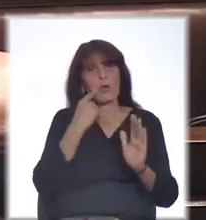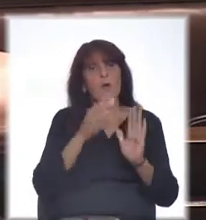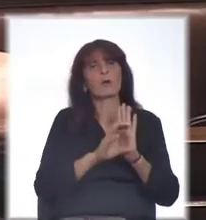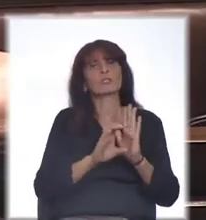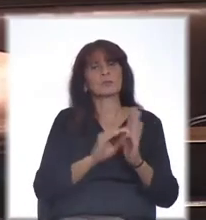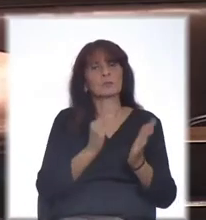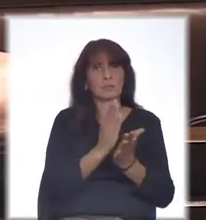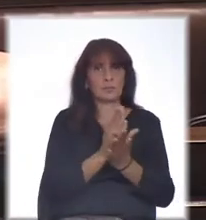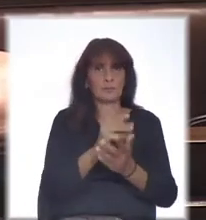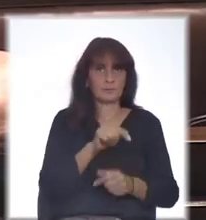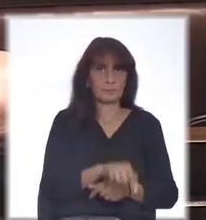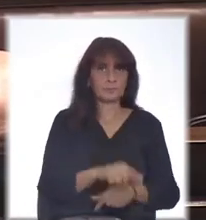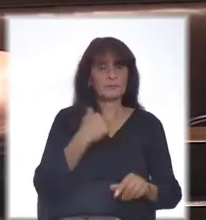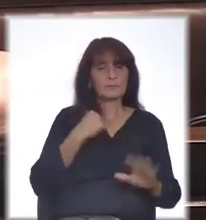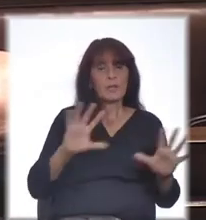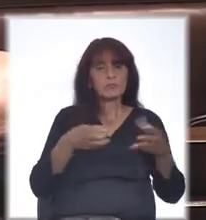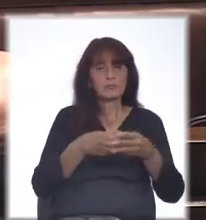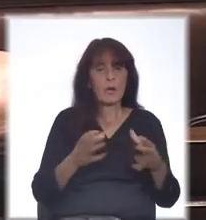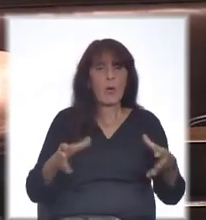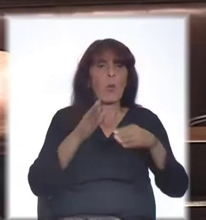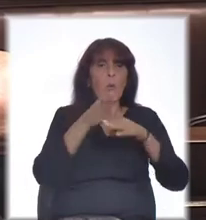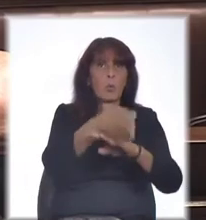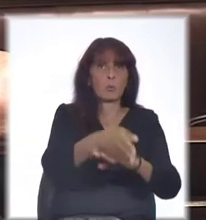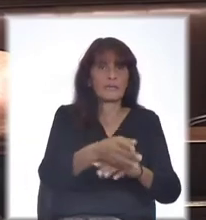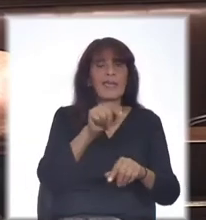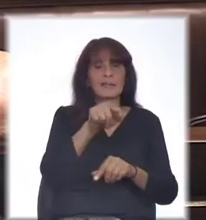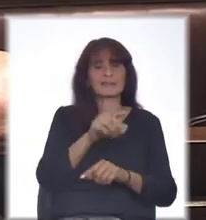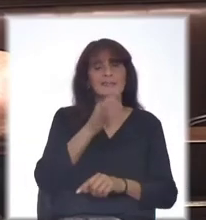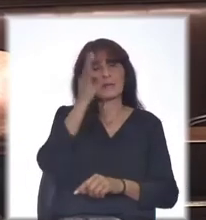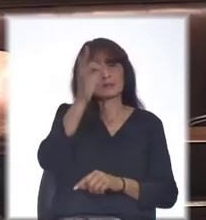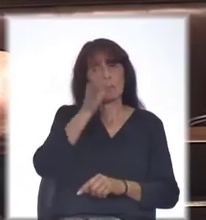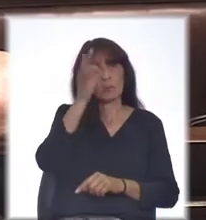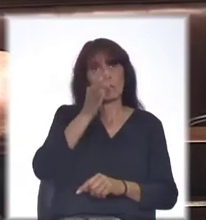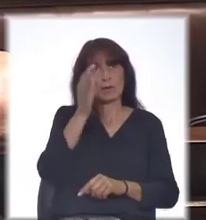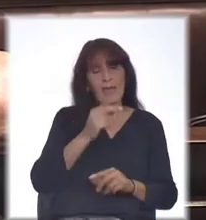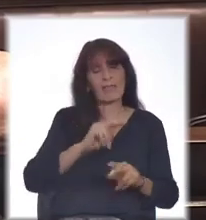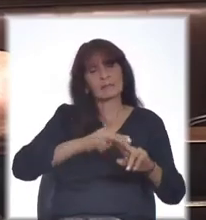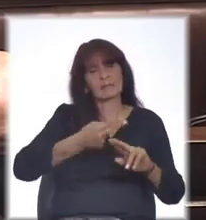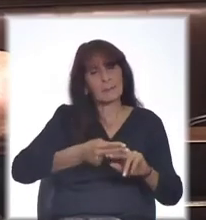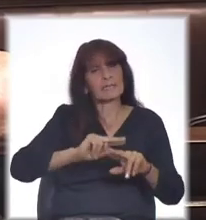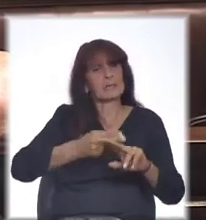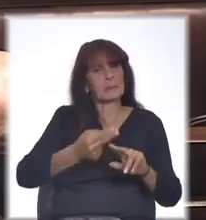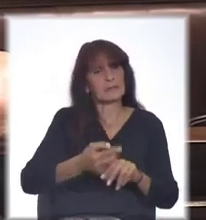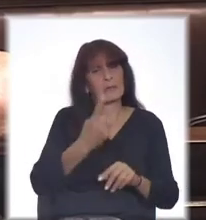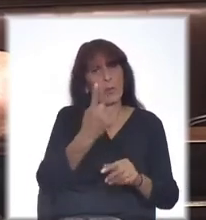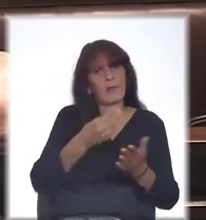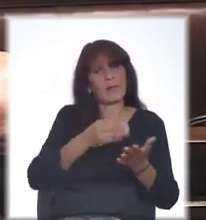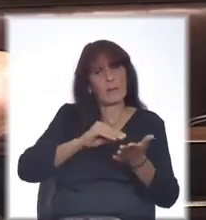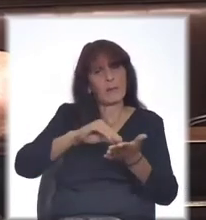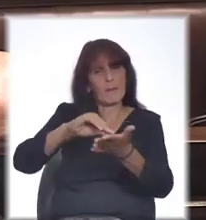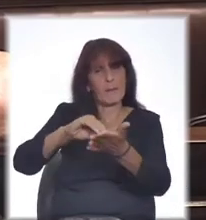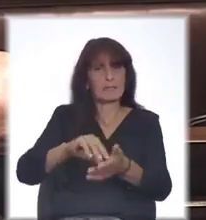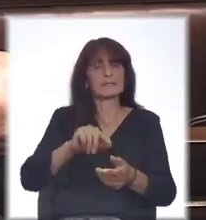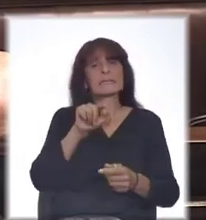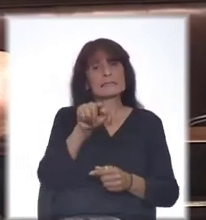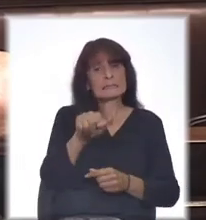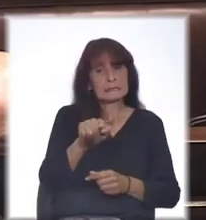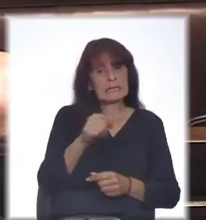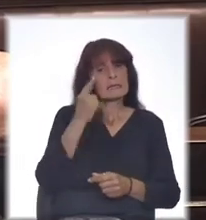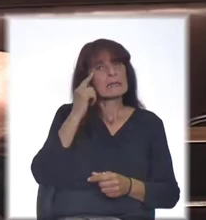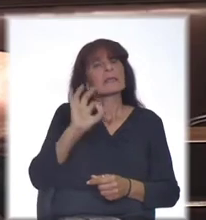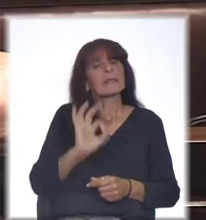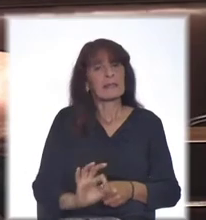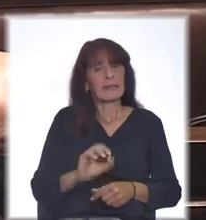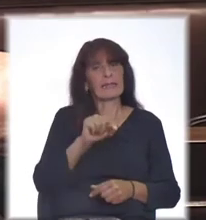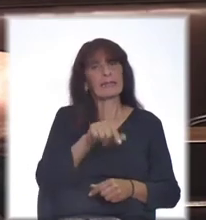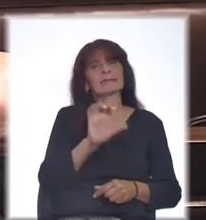dotaba de insumos jurídicos un puñado de concurrentes. Esas jornadas de resistencia se repetían una y otra vez. Ella cree que por lo